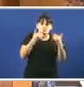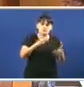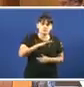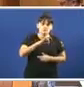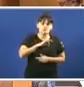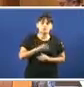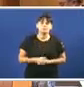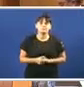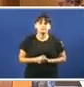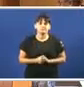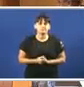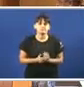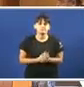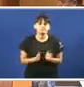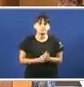Calogando.